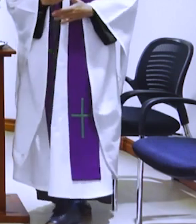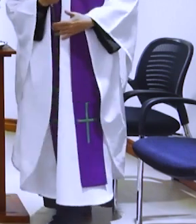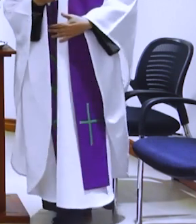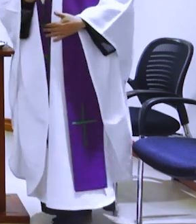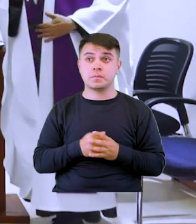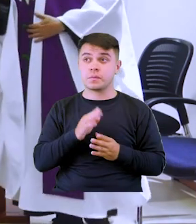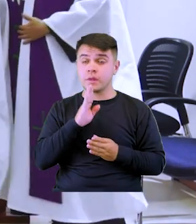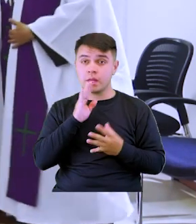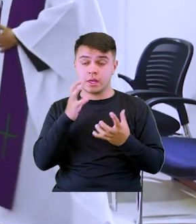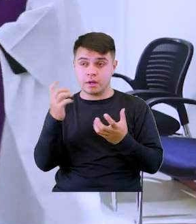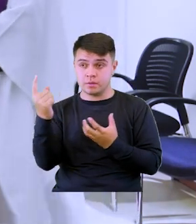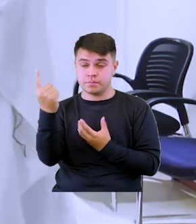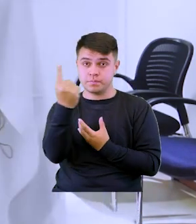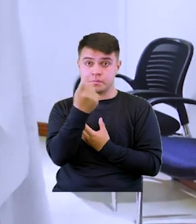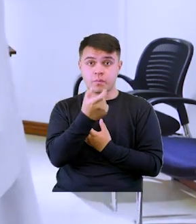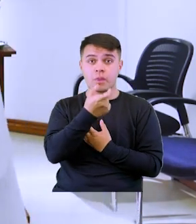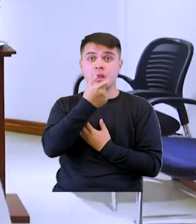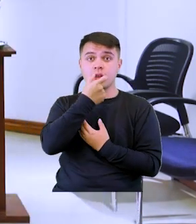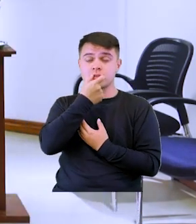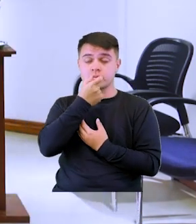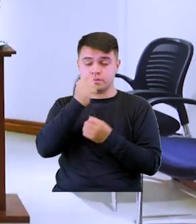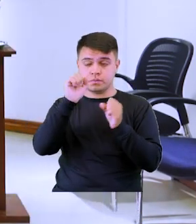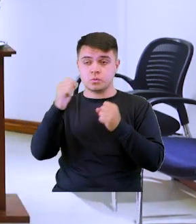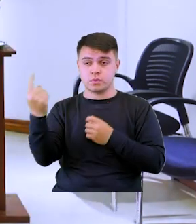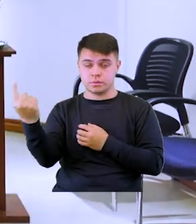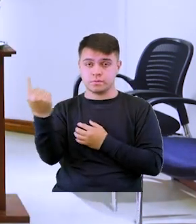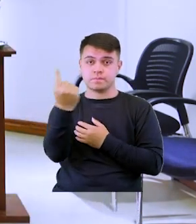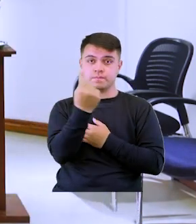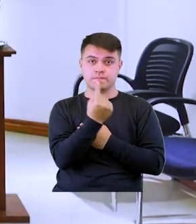Si alguien desea comulgar, puede pasar.